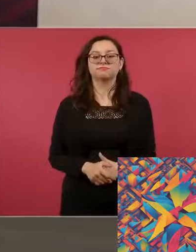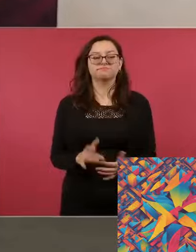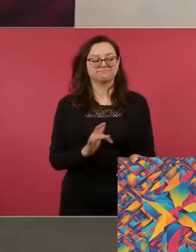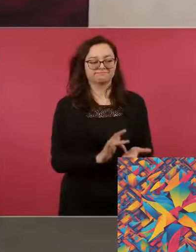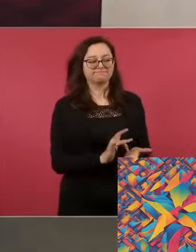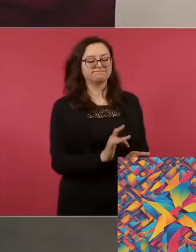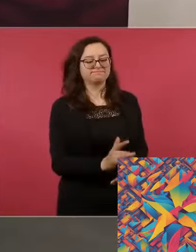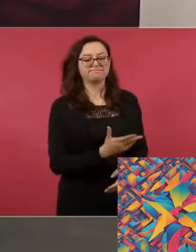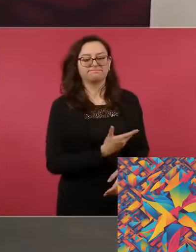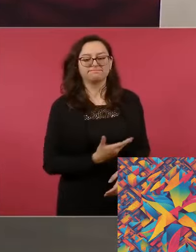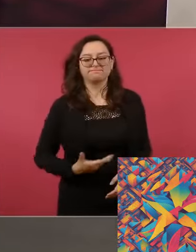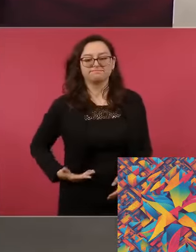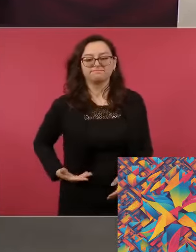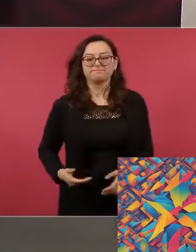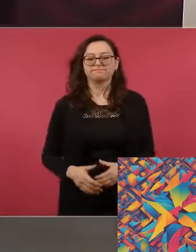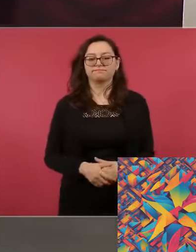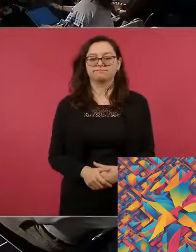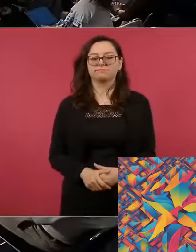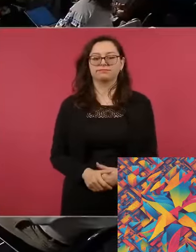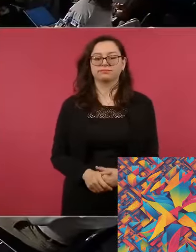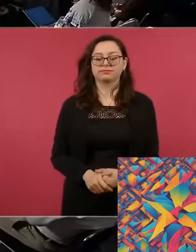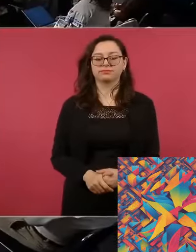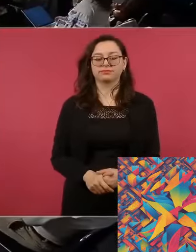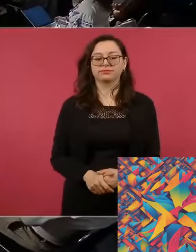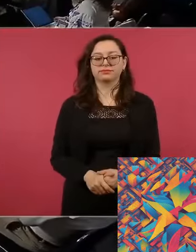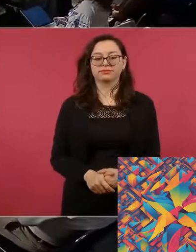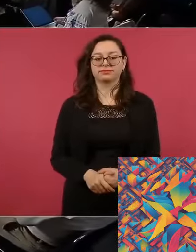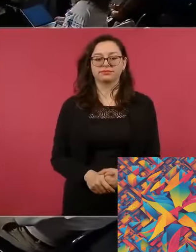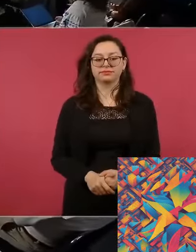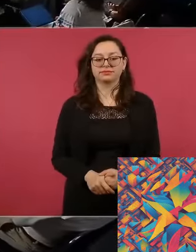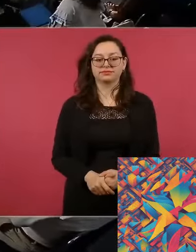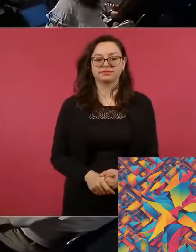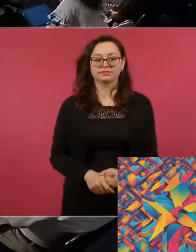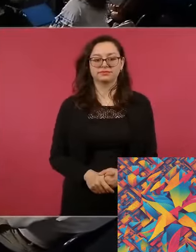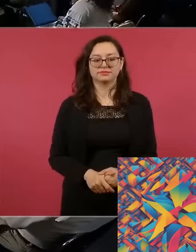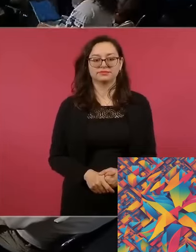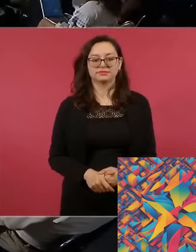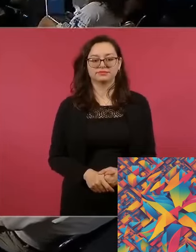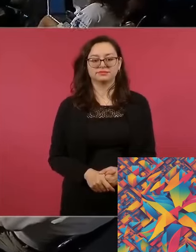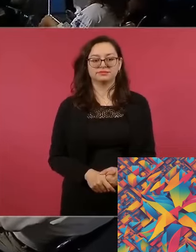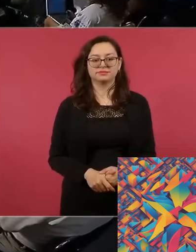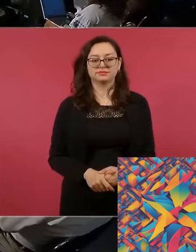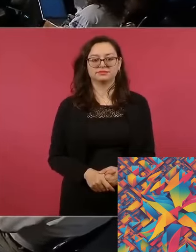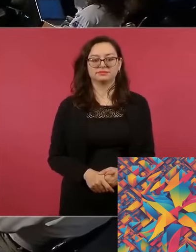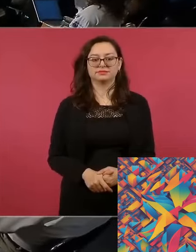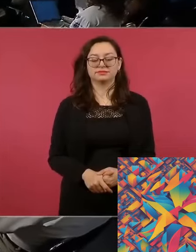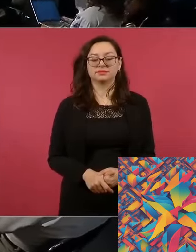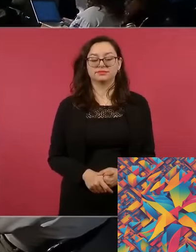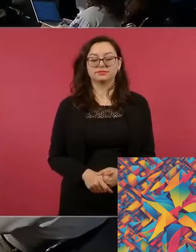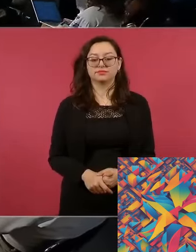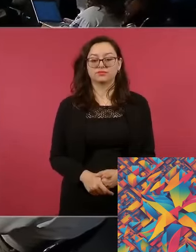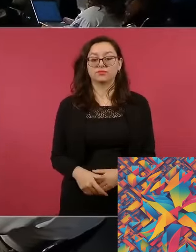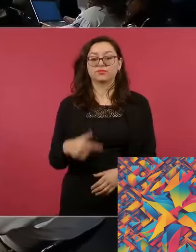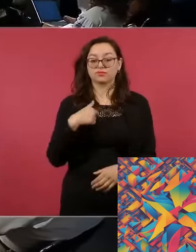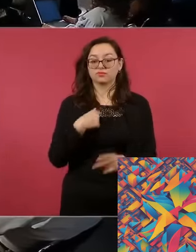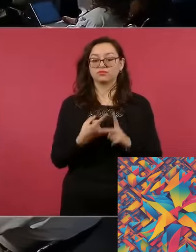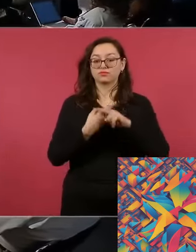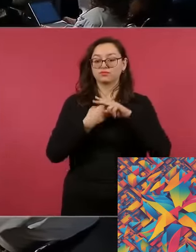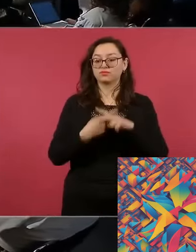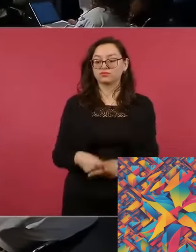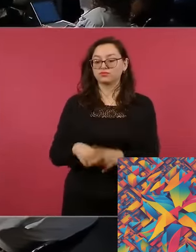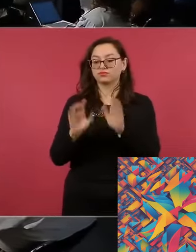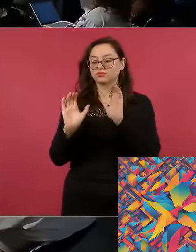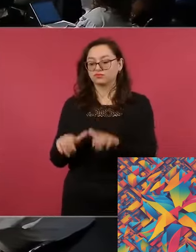Qué emoción ver cómo el periodismo y la transparencia siguen siendo pilares fundamentales en nuestra sociedad. En la reciente conferencia matutina